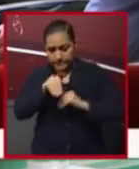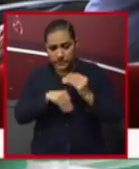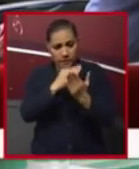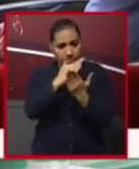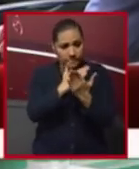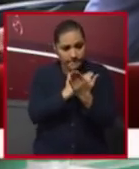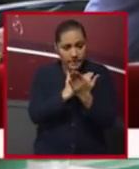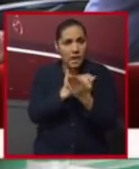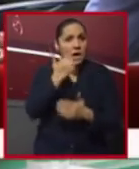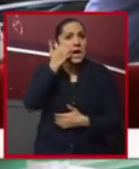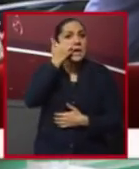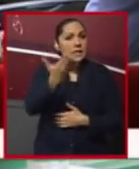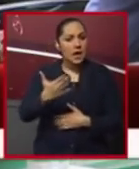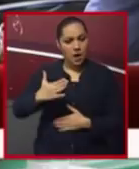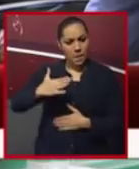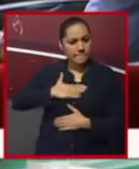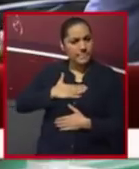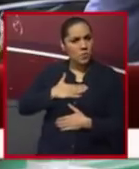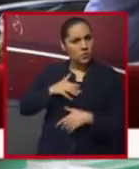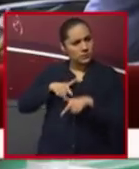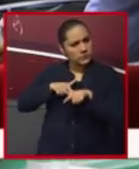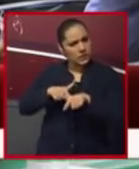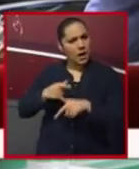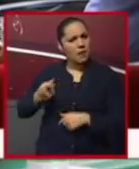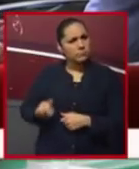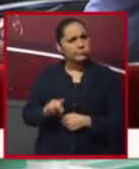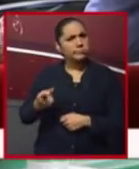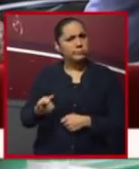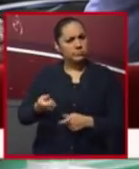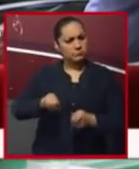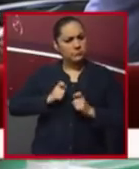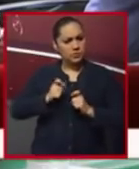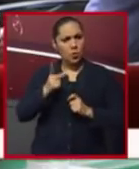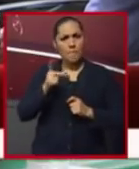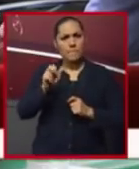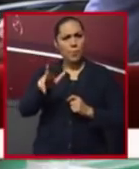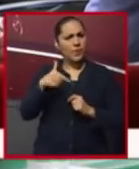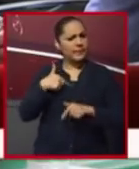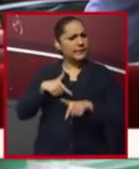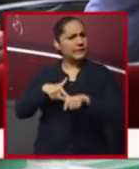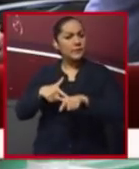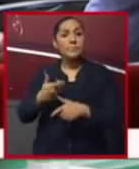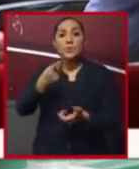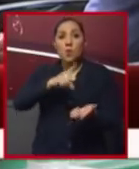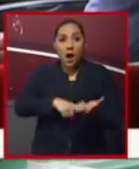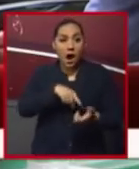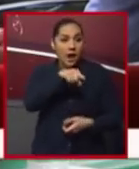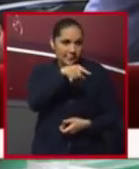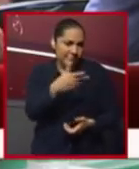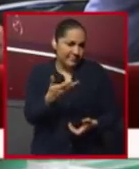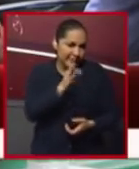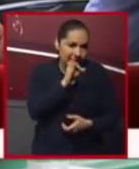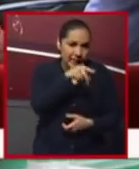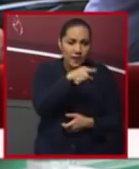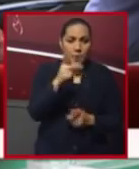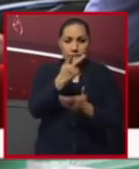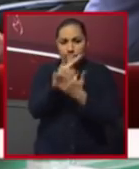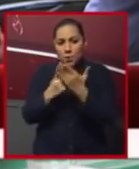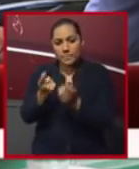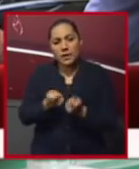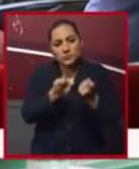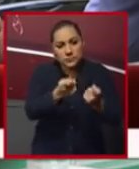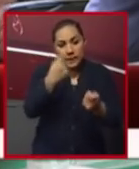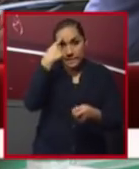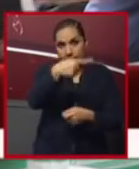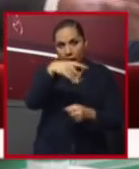poder. Y pongo un caso, los delitos del uso de programas sociales con fines electorales. Pues si la bolsa mayor la va a